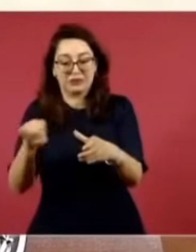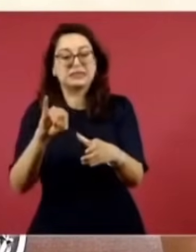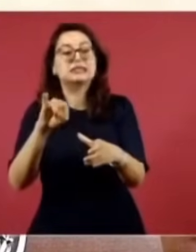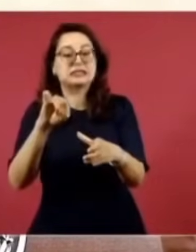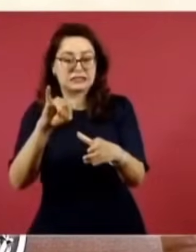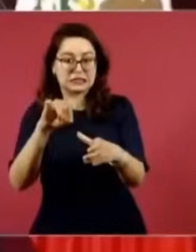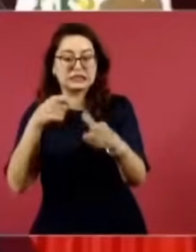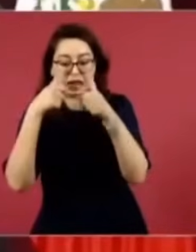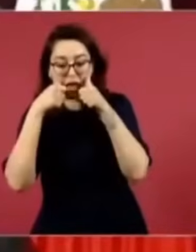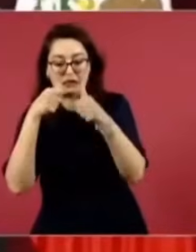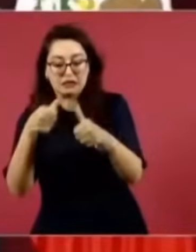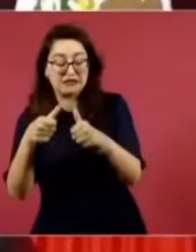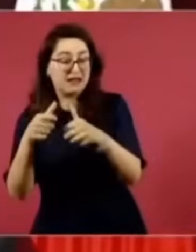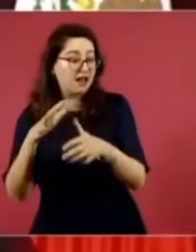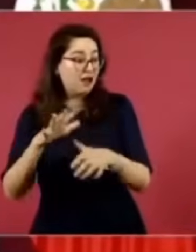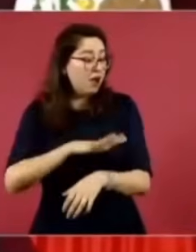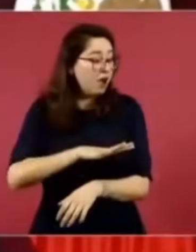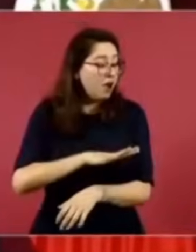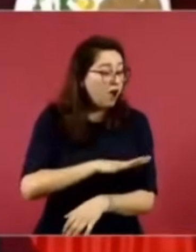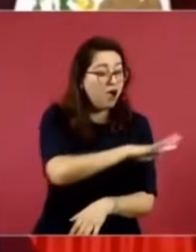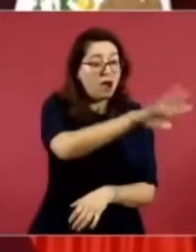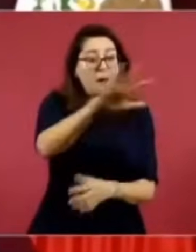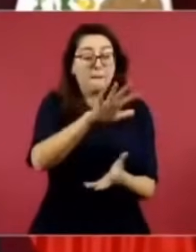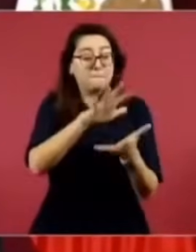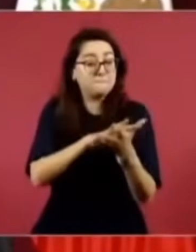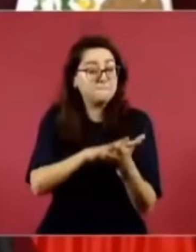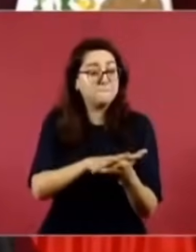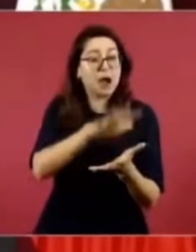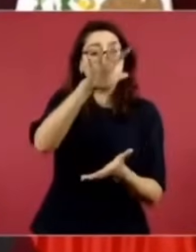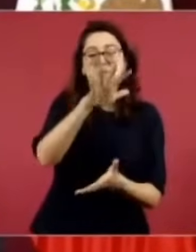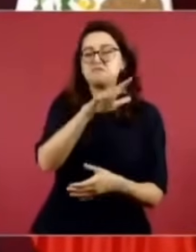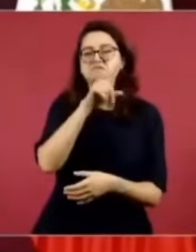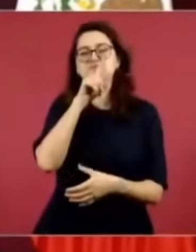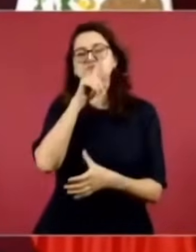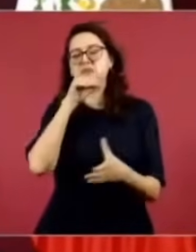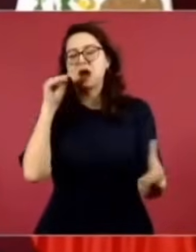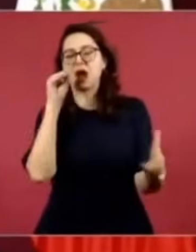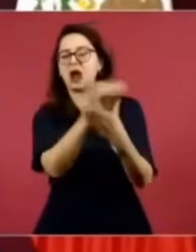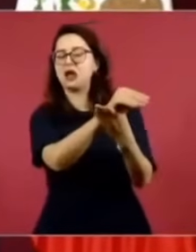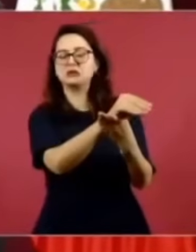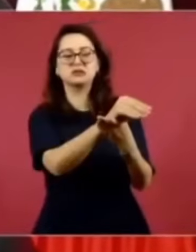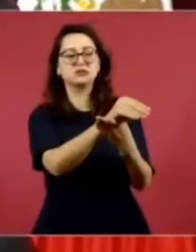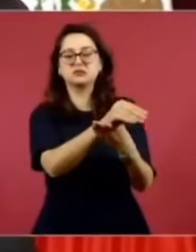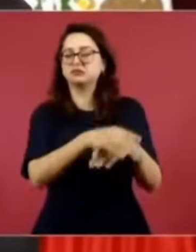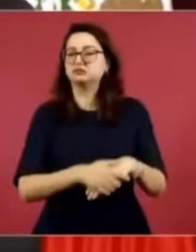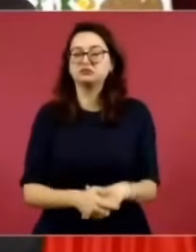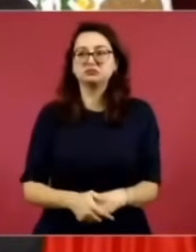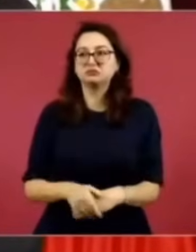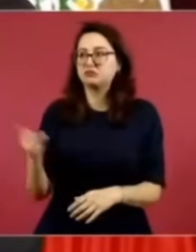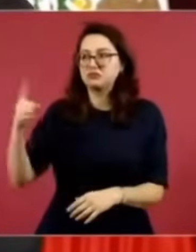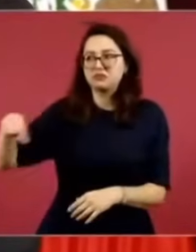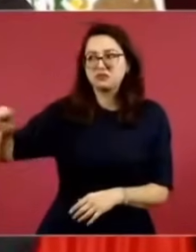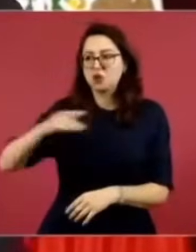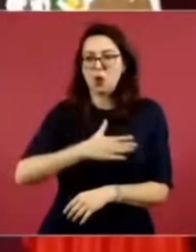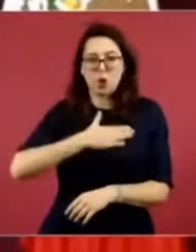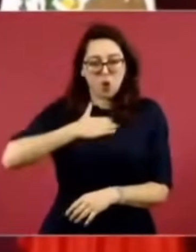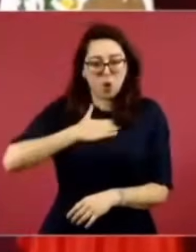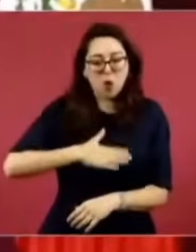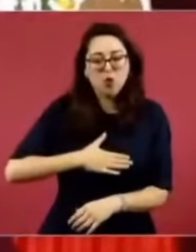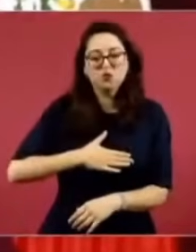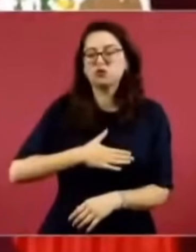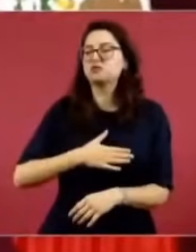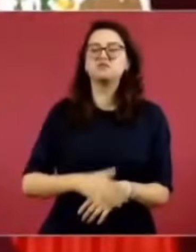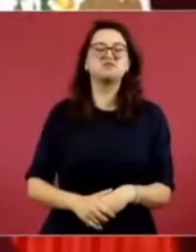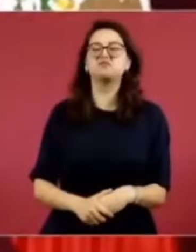Están muy alejados de la justicia. Puede que estén cerca del derecho, pero muy